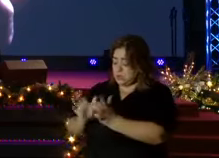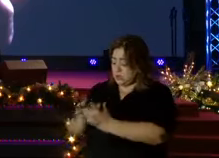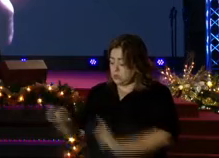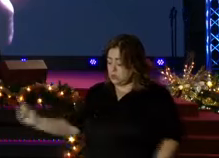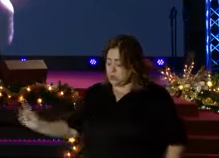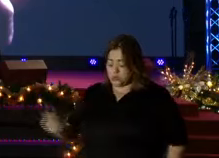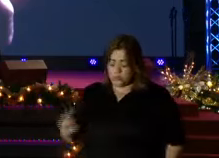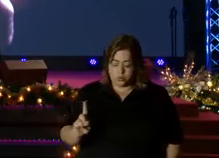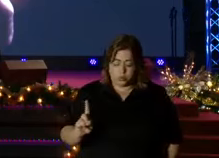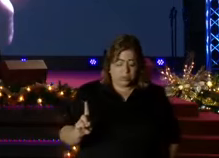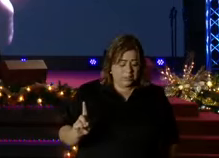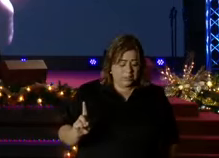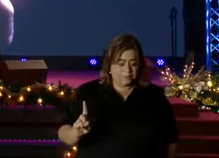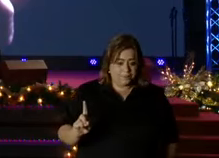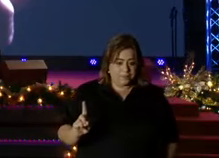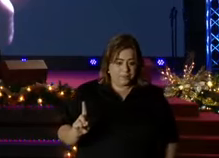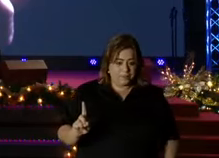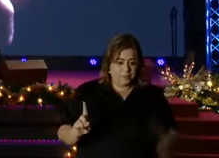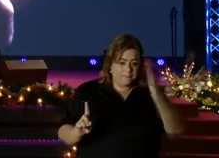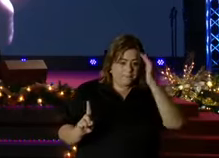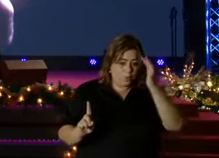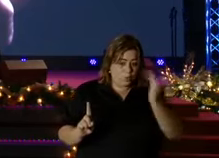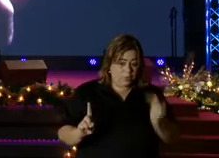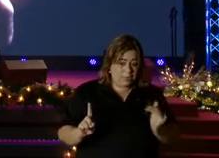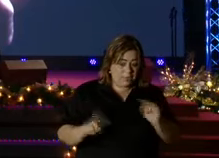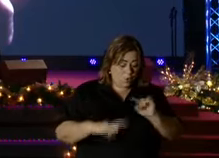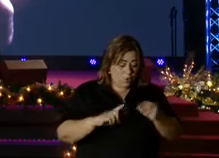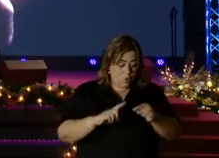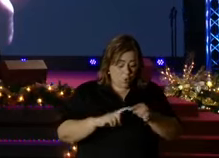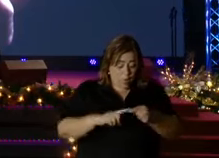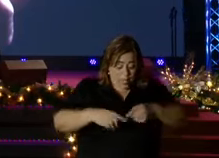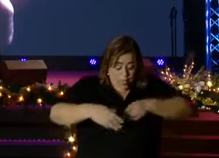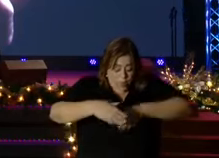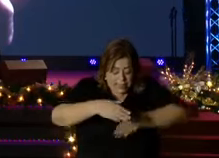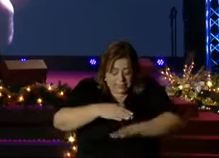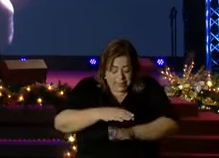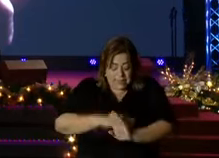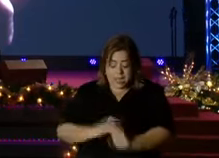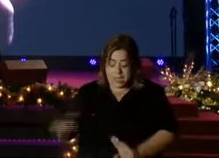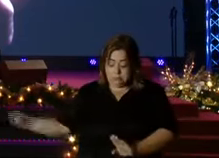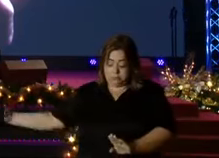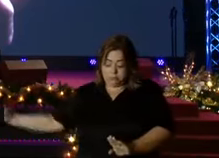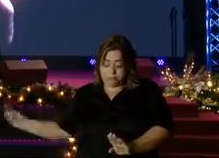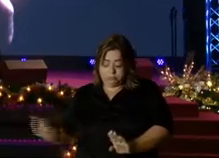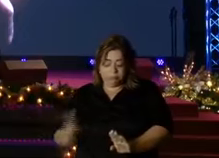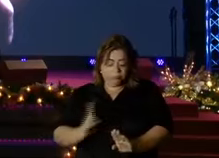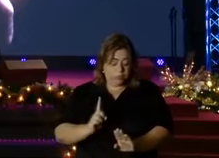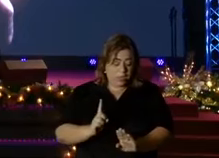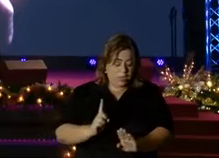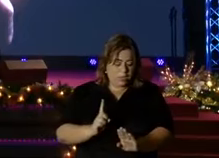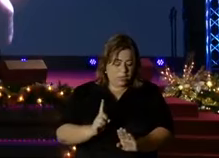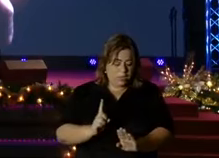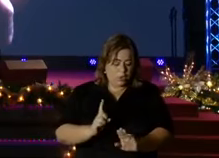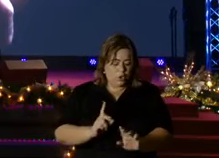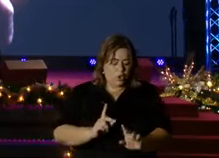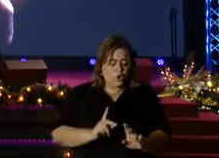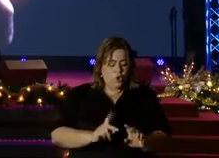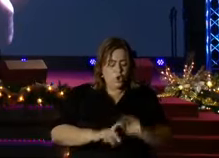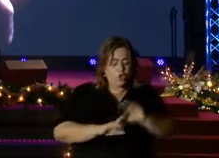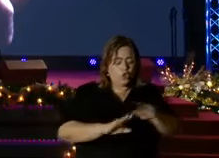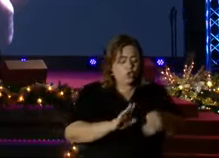Que no tocara esa costa, porque a la vez que él pusiera un pie allí, lo que estaba deteniendo la